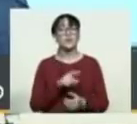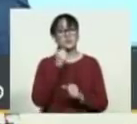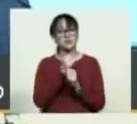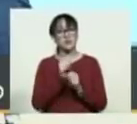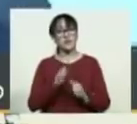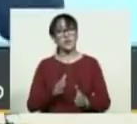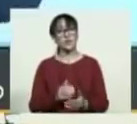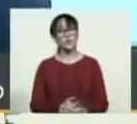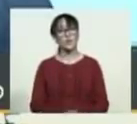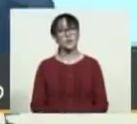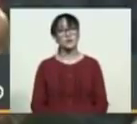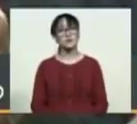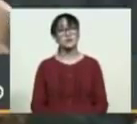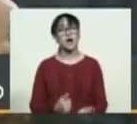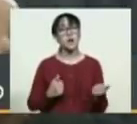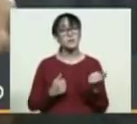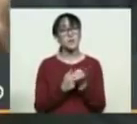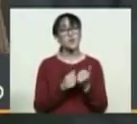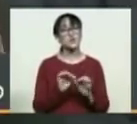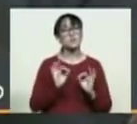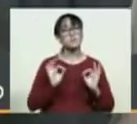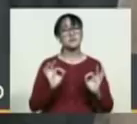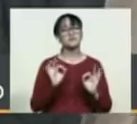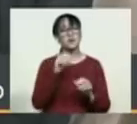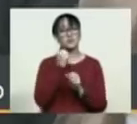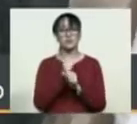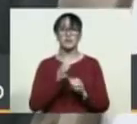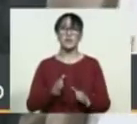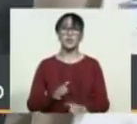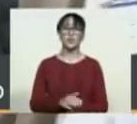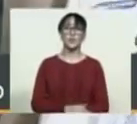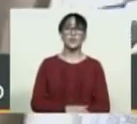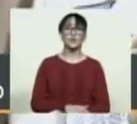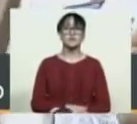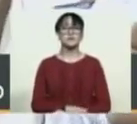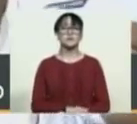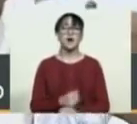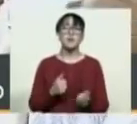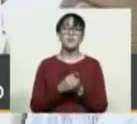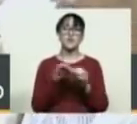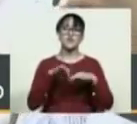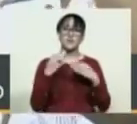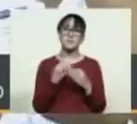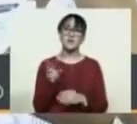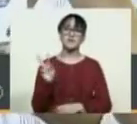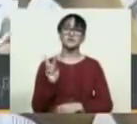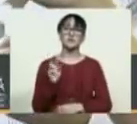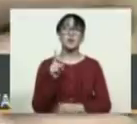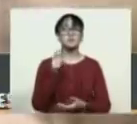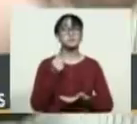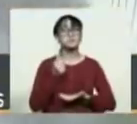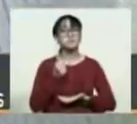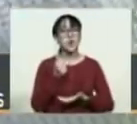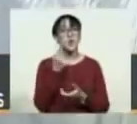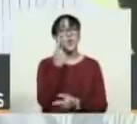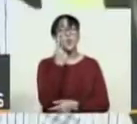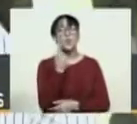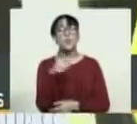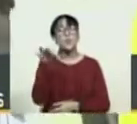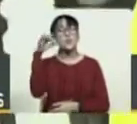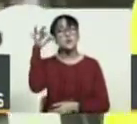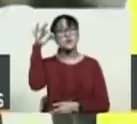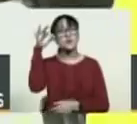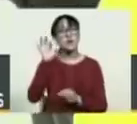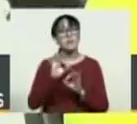obrera, de apoyo especial a la clase obrera, que es apoyo a la familia venezolana, un bono único,